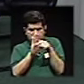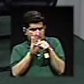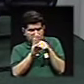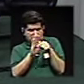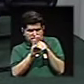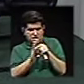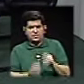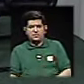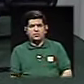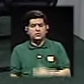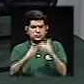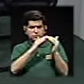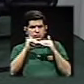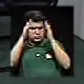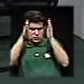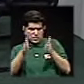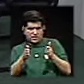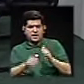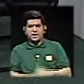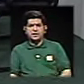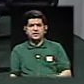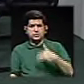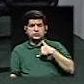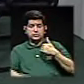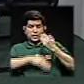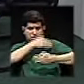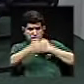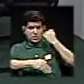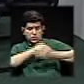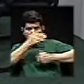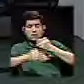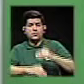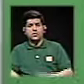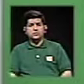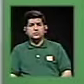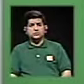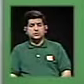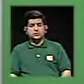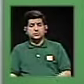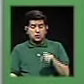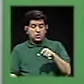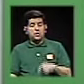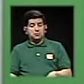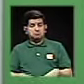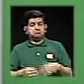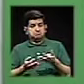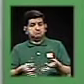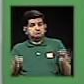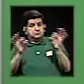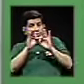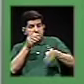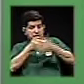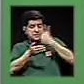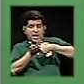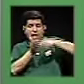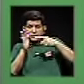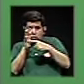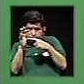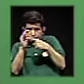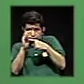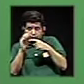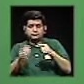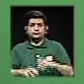porque la ciudadanía eh tuvo un proceso muy muy grande eh antes del referéndum